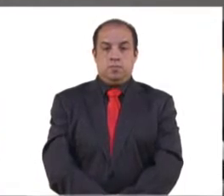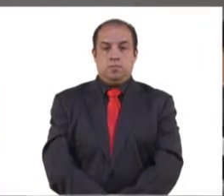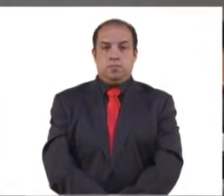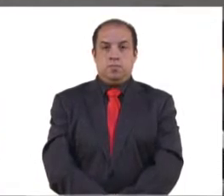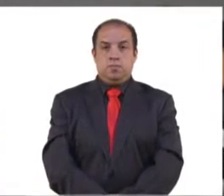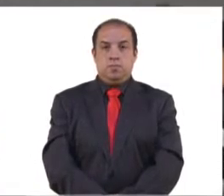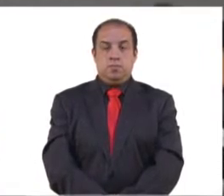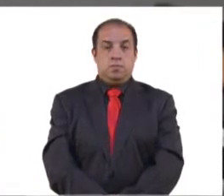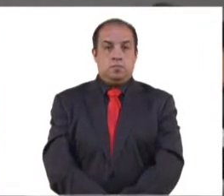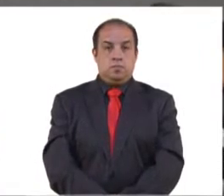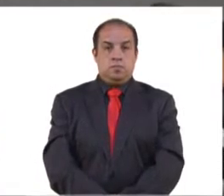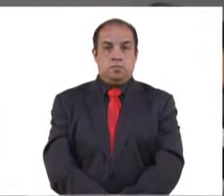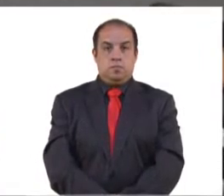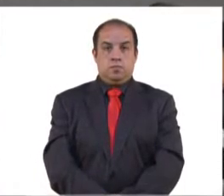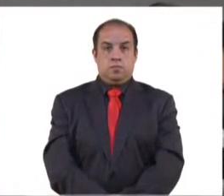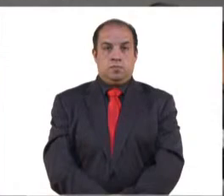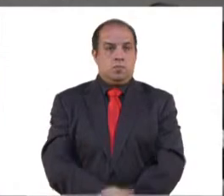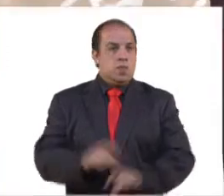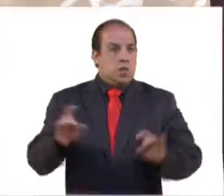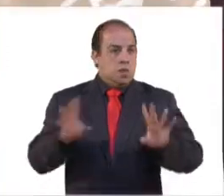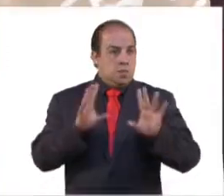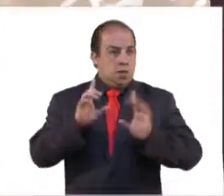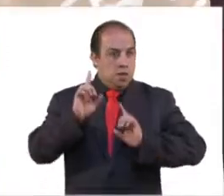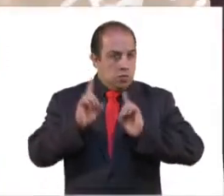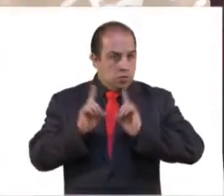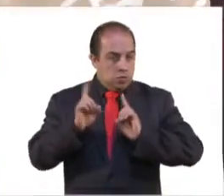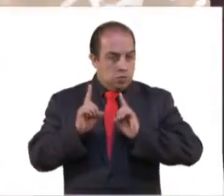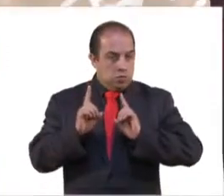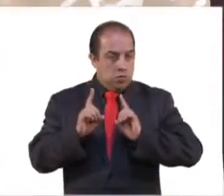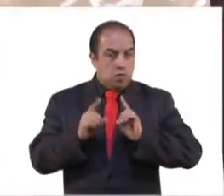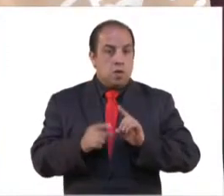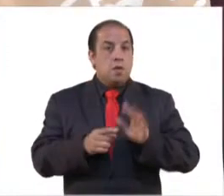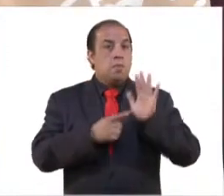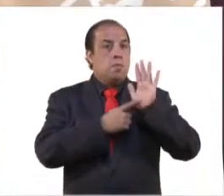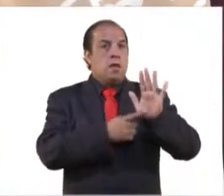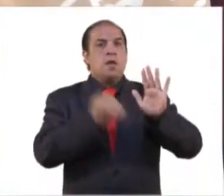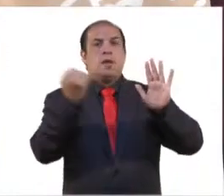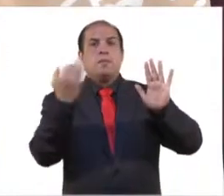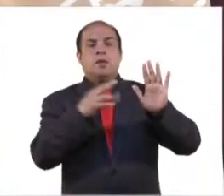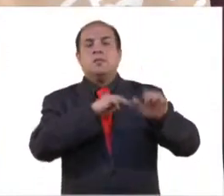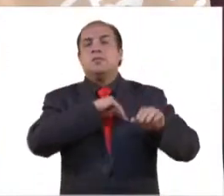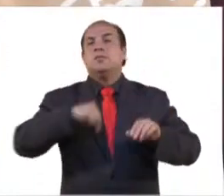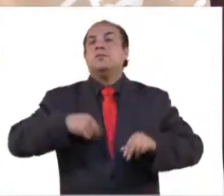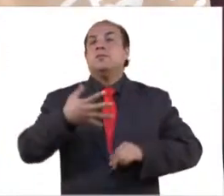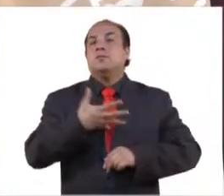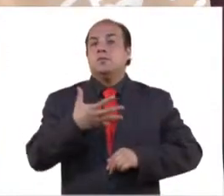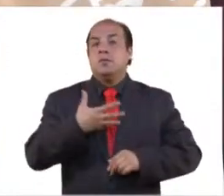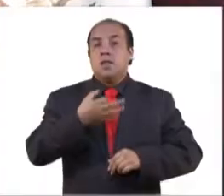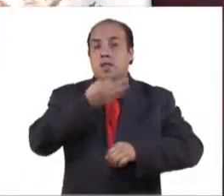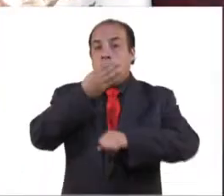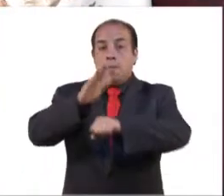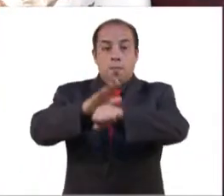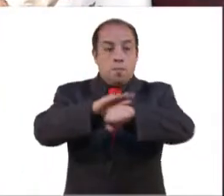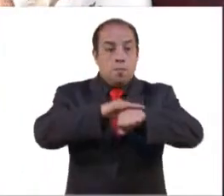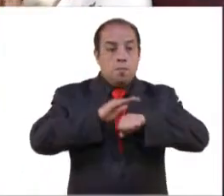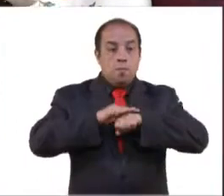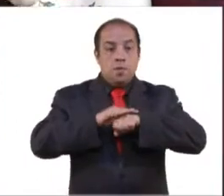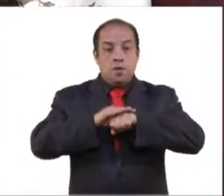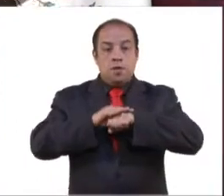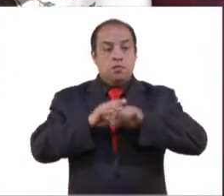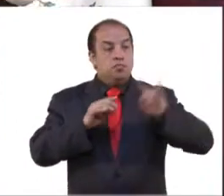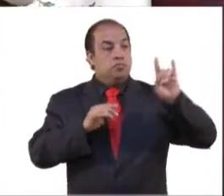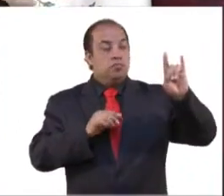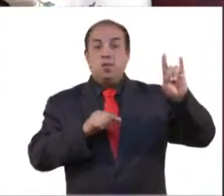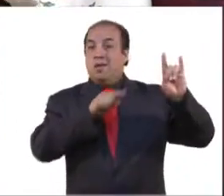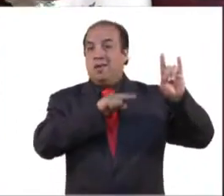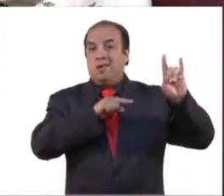Si tuvieran alguna pregunta, ya nada más vamos a presentar la imagen que vamos a manejar de aviso a las